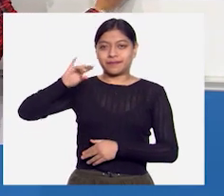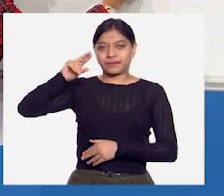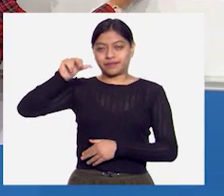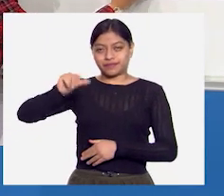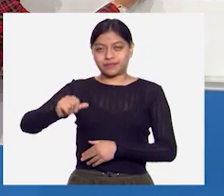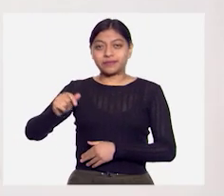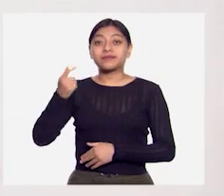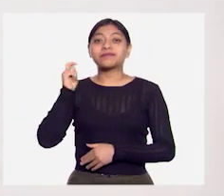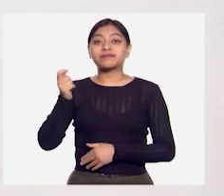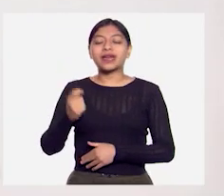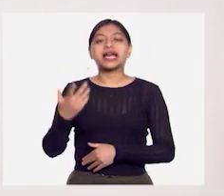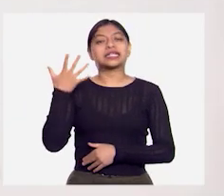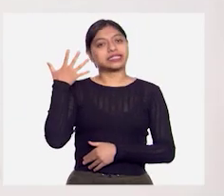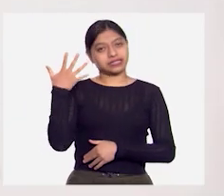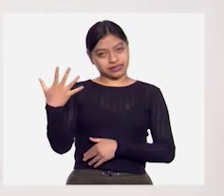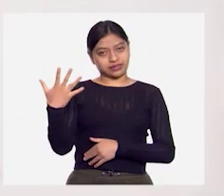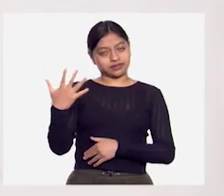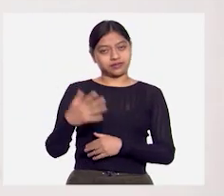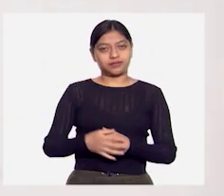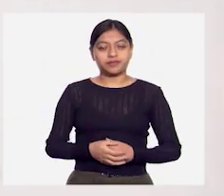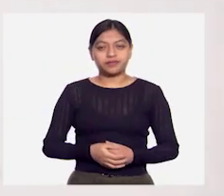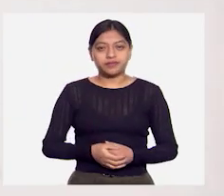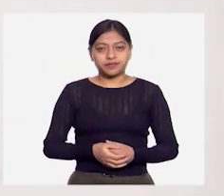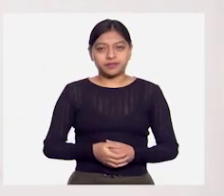tener su mediana.